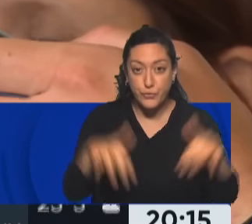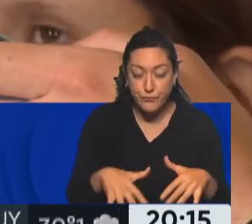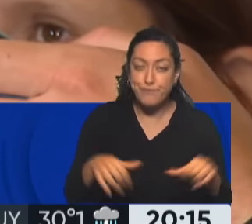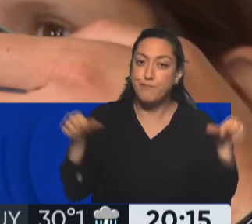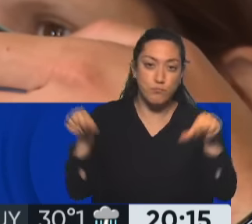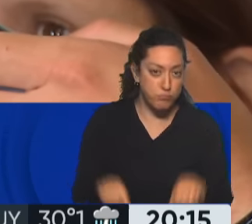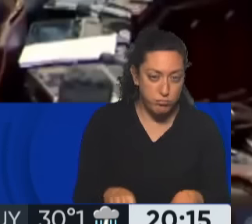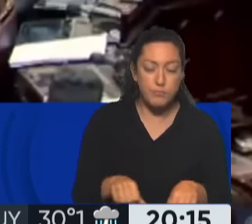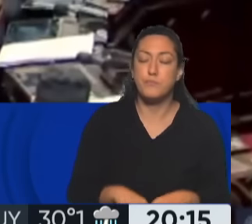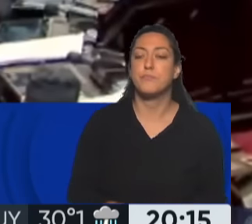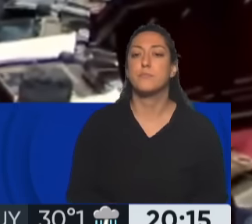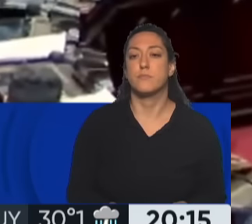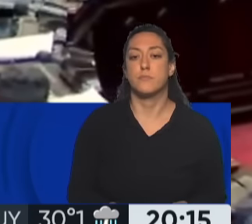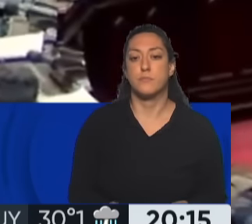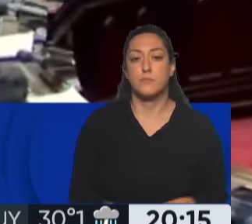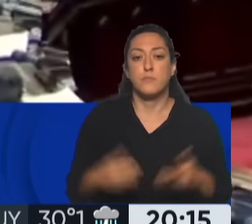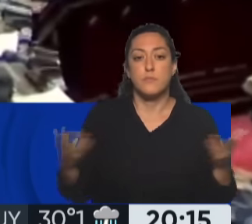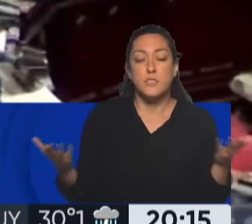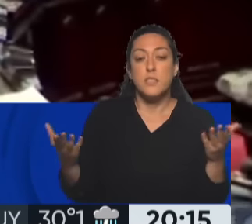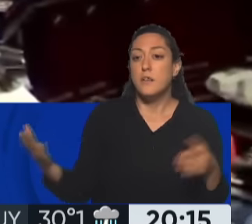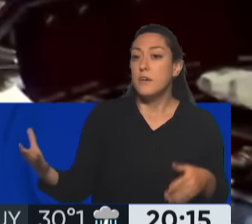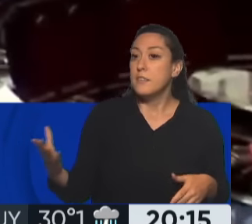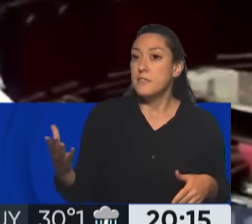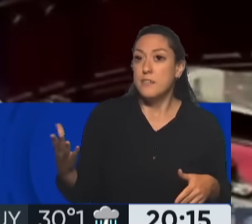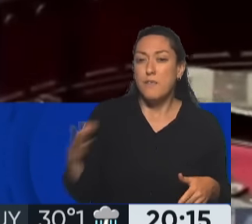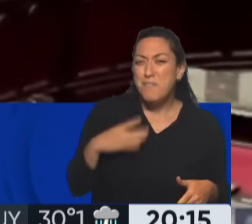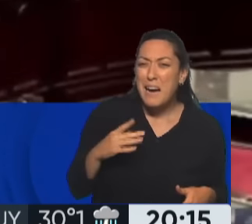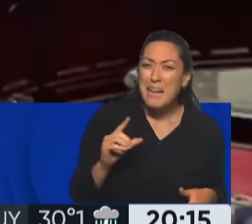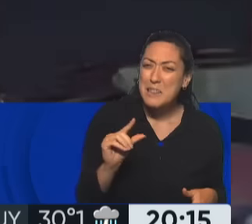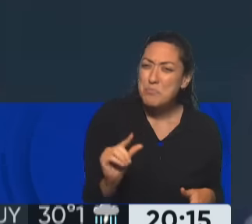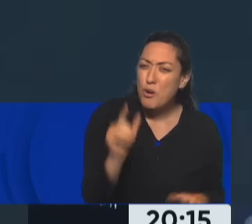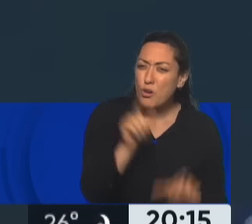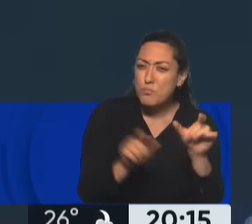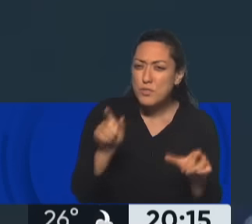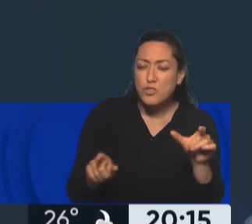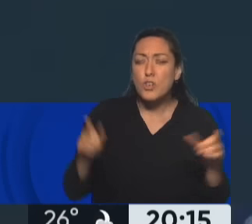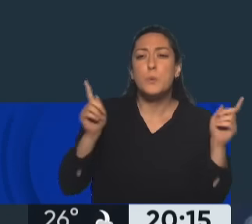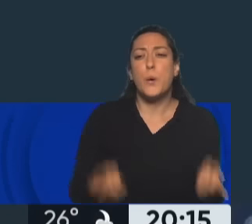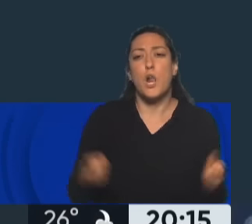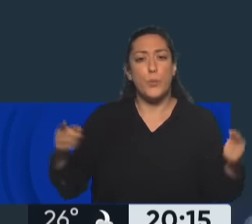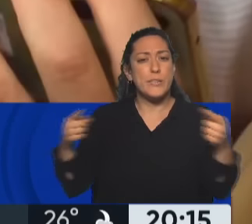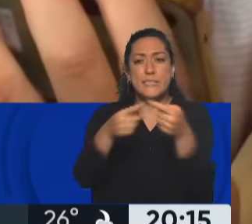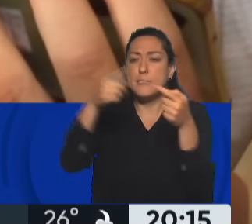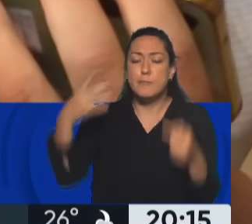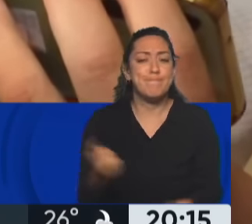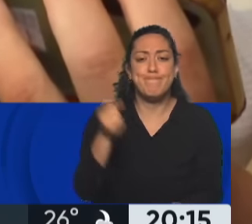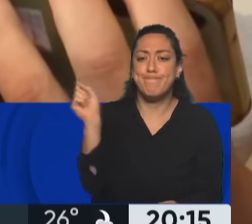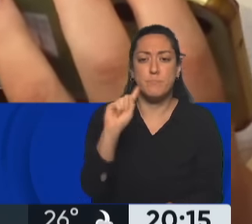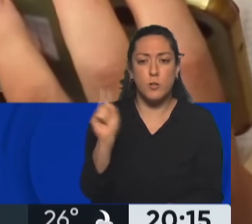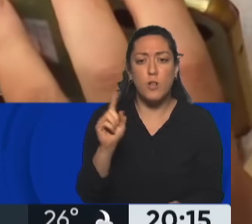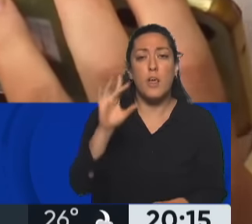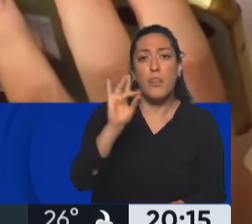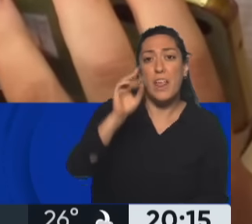pudimos. No quedamos tan lejos, pero sinceramente no conseguimos el objetivo que habíamos buscado. Primero que este